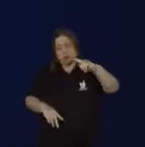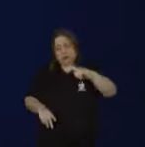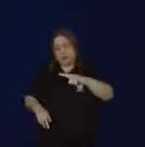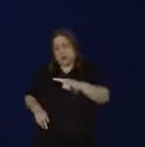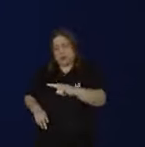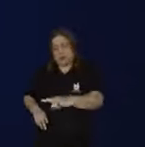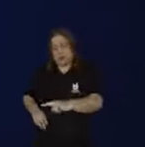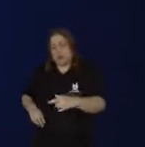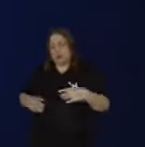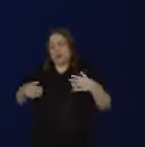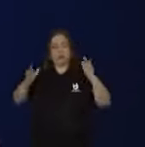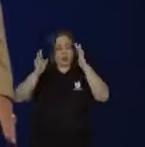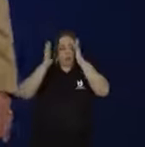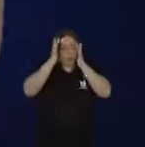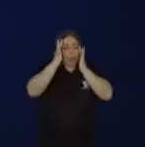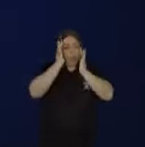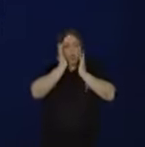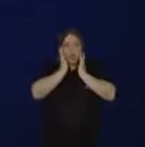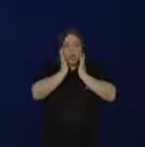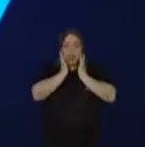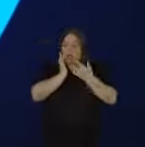estaba bañado en sudor.